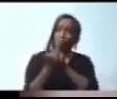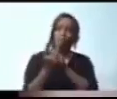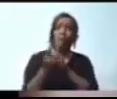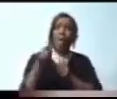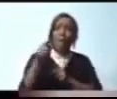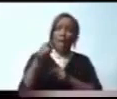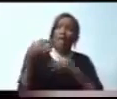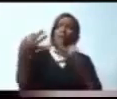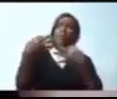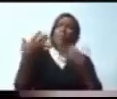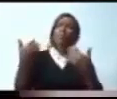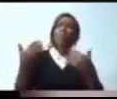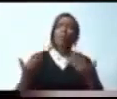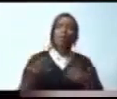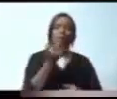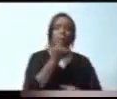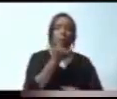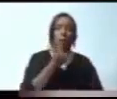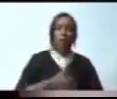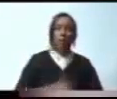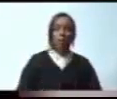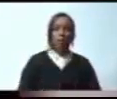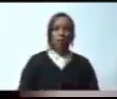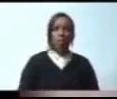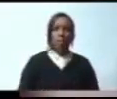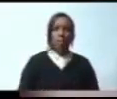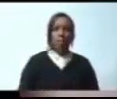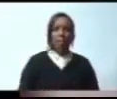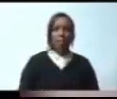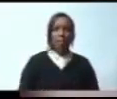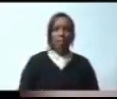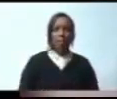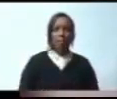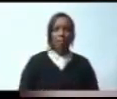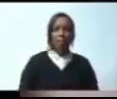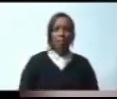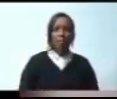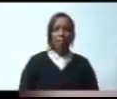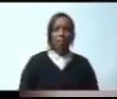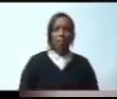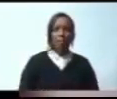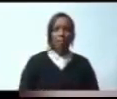la salud, y eso está aquí en la Constitución. Entonces,